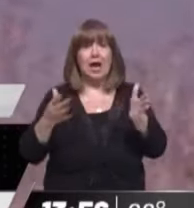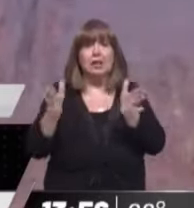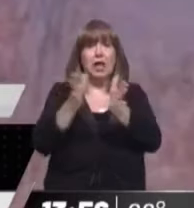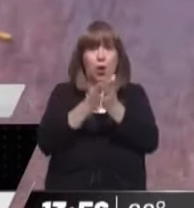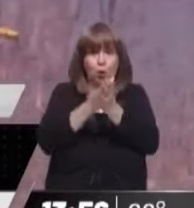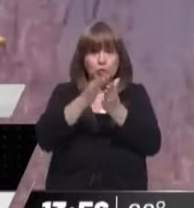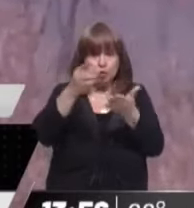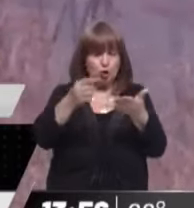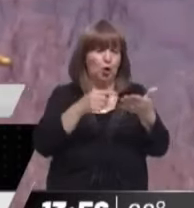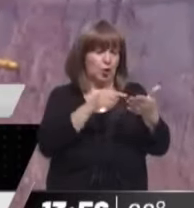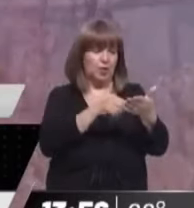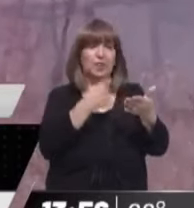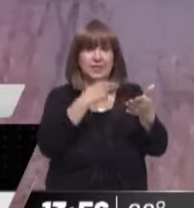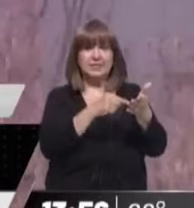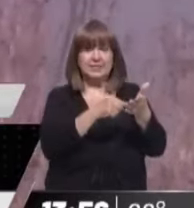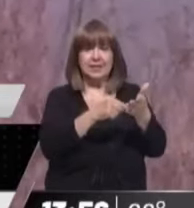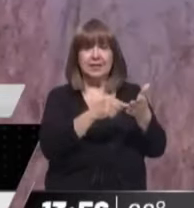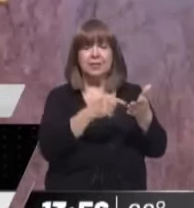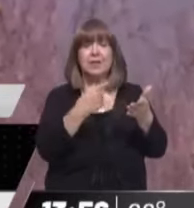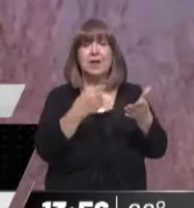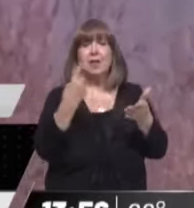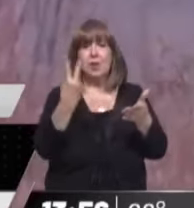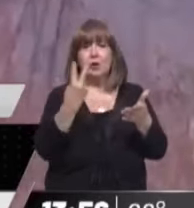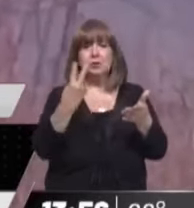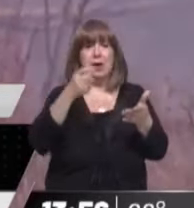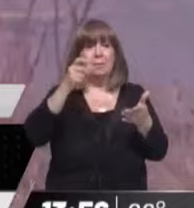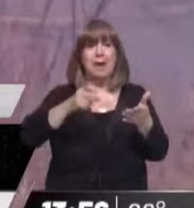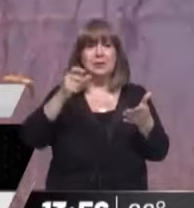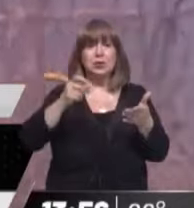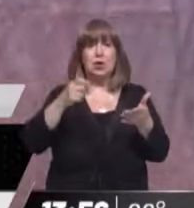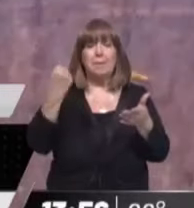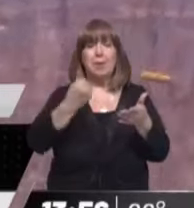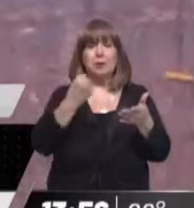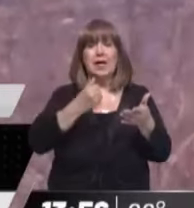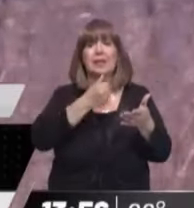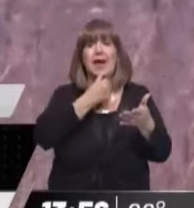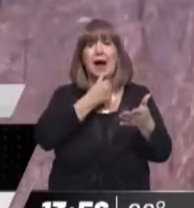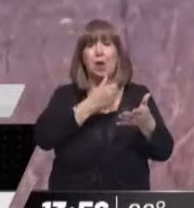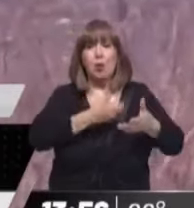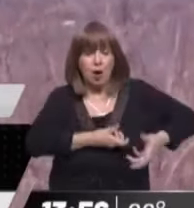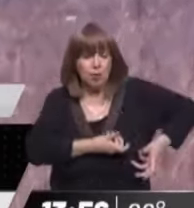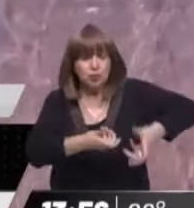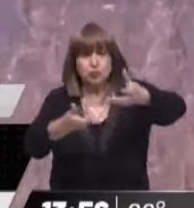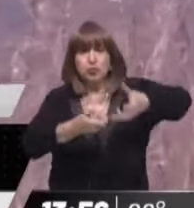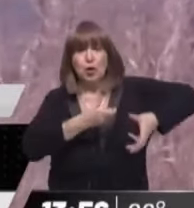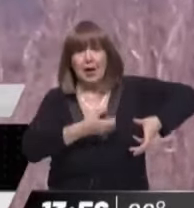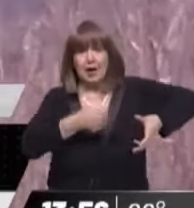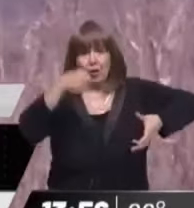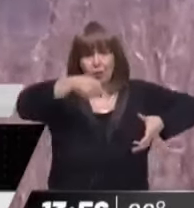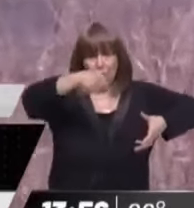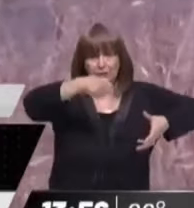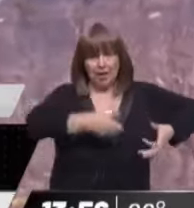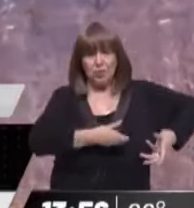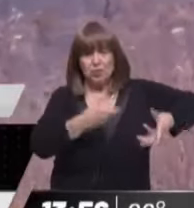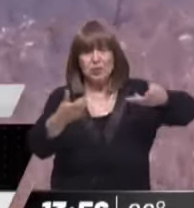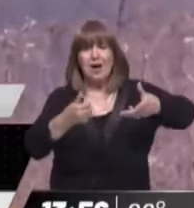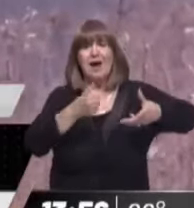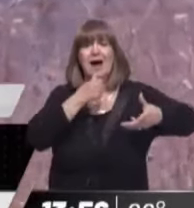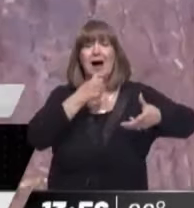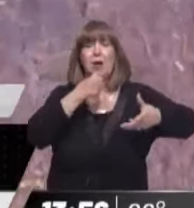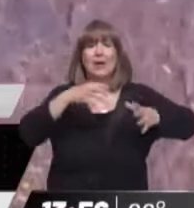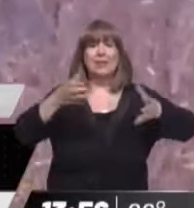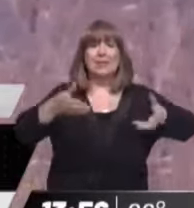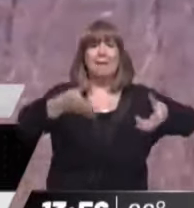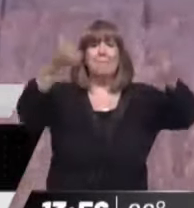trabajar. Es fundamental el trabajo, principalmente de las dos personas que están arriba del techo, que vemos un hombre y una mujer que están, han sacado la